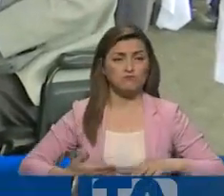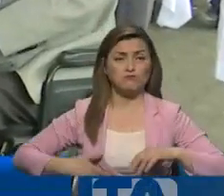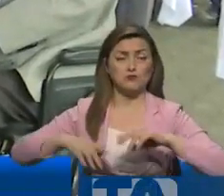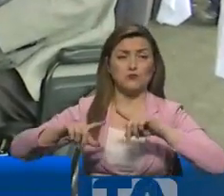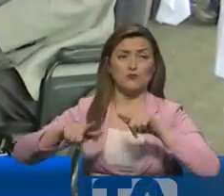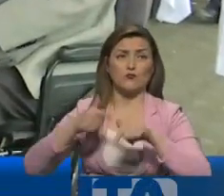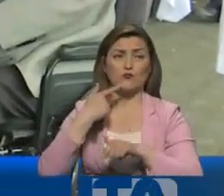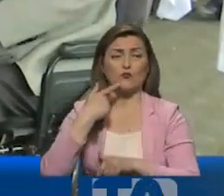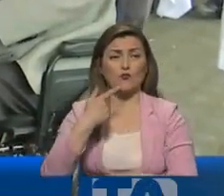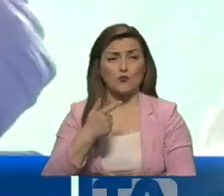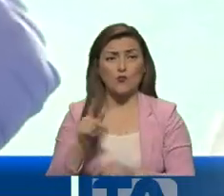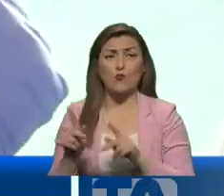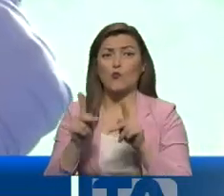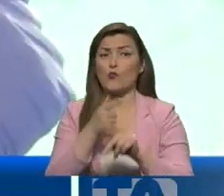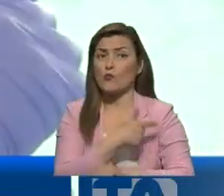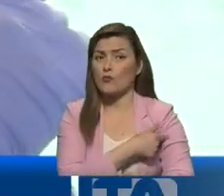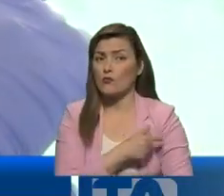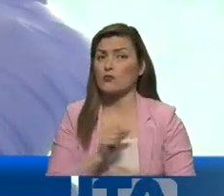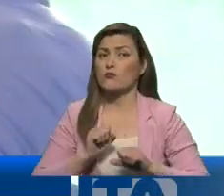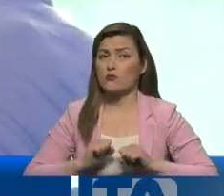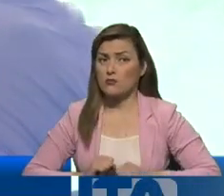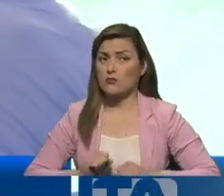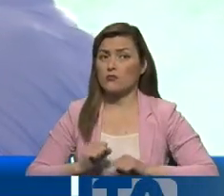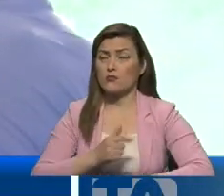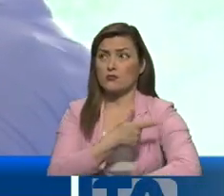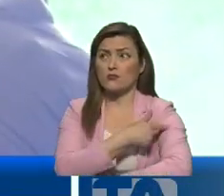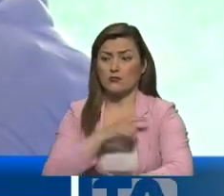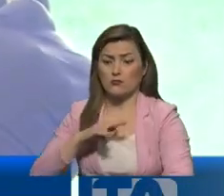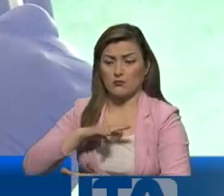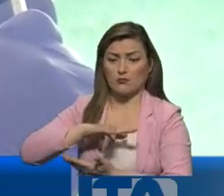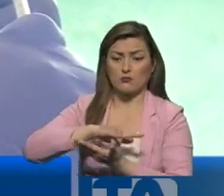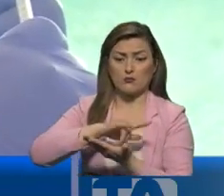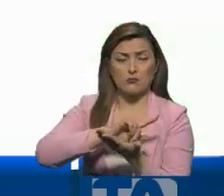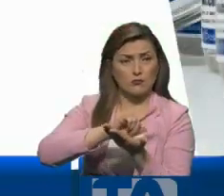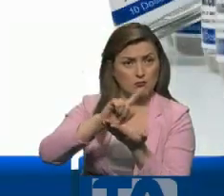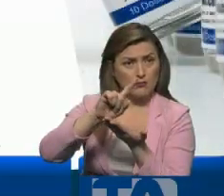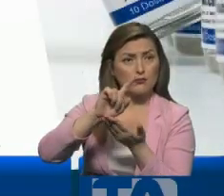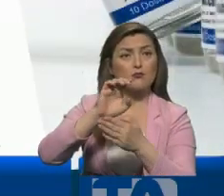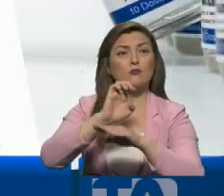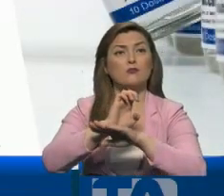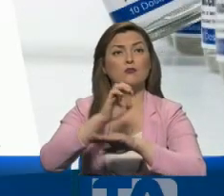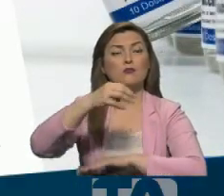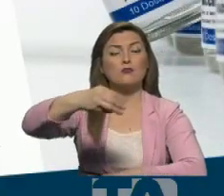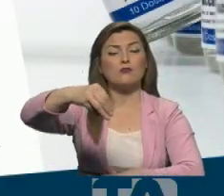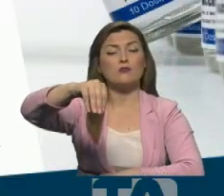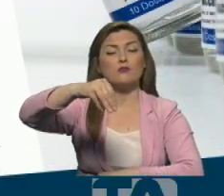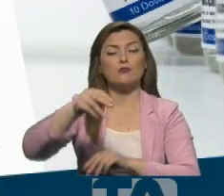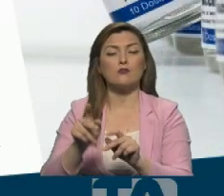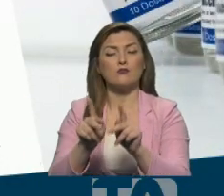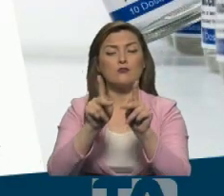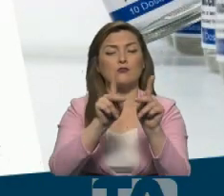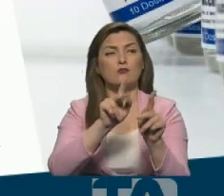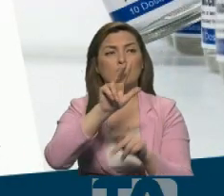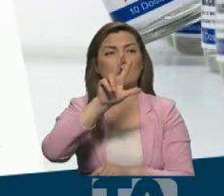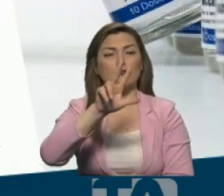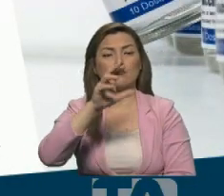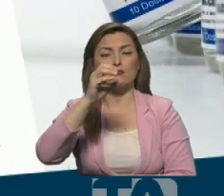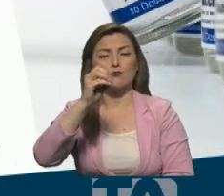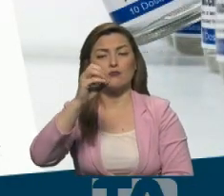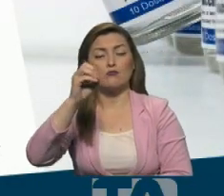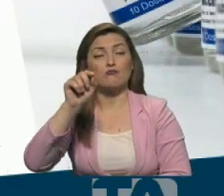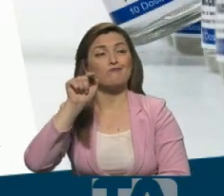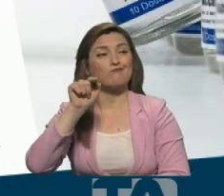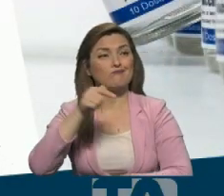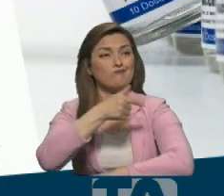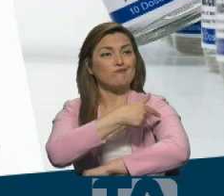podrá agilizar el plan de vacunación con las dosis que arribarán esta semana al país. Este miércoles está previsto que lleguen 300.000 dosis